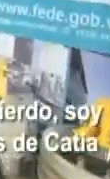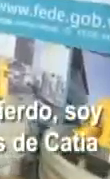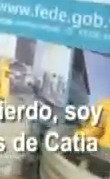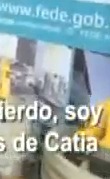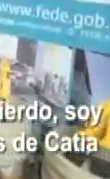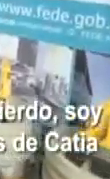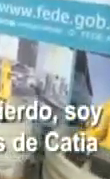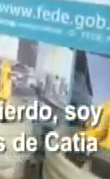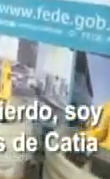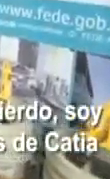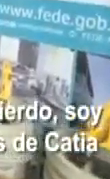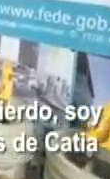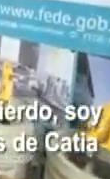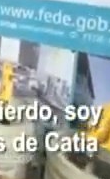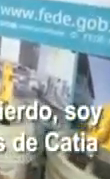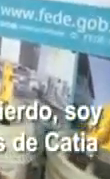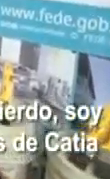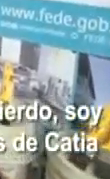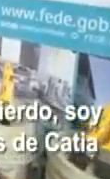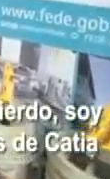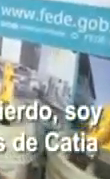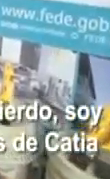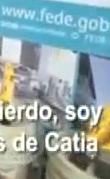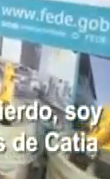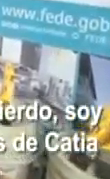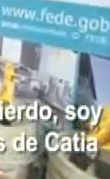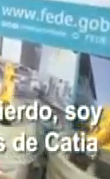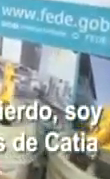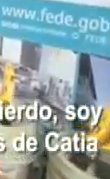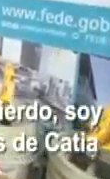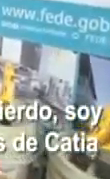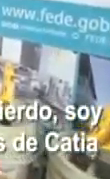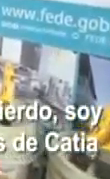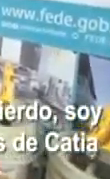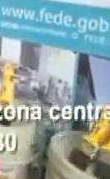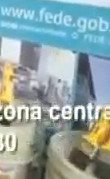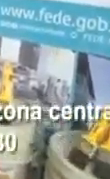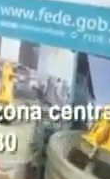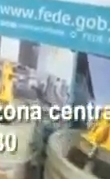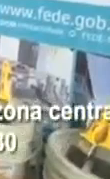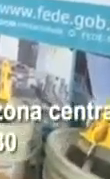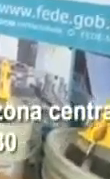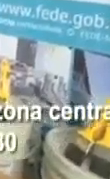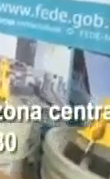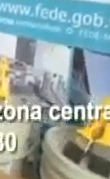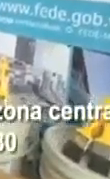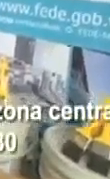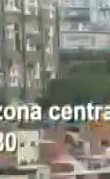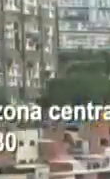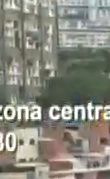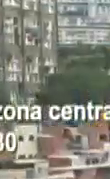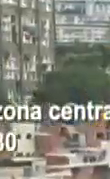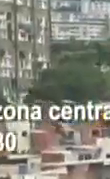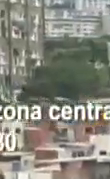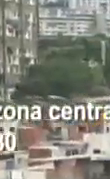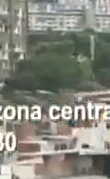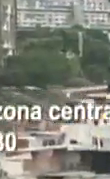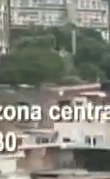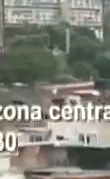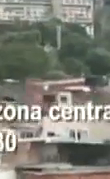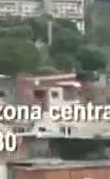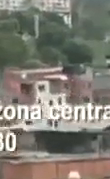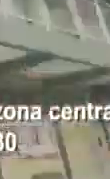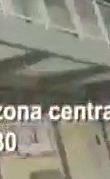Hola, buenos días, mi nombre es Giovanna Izquierdo, soy la directora de la Escuela Bolivariana Flores de Catia, que se encuentra ubicada en el 23 de enero,